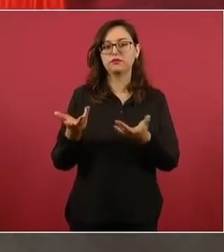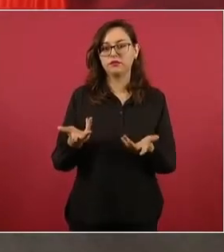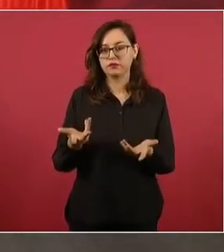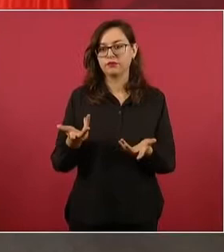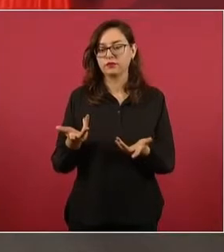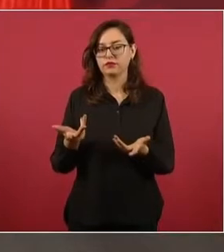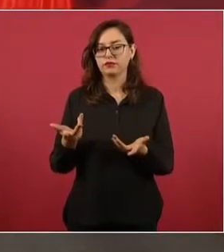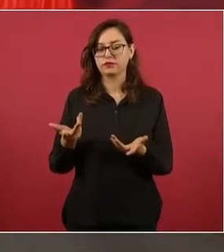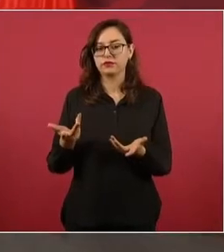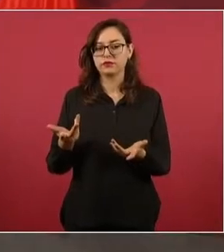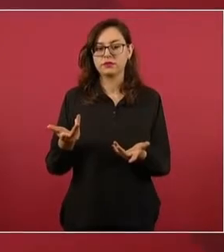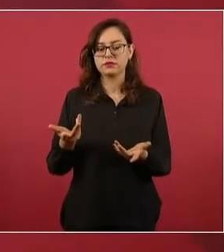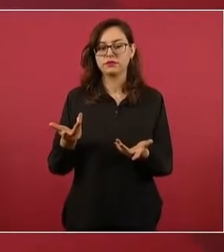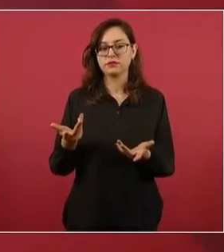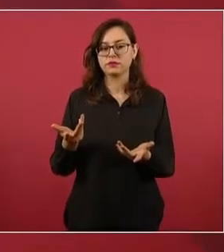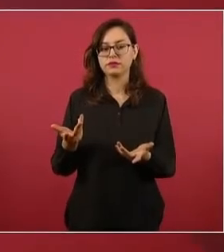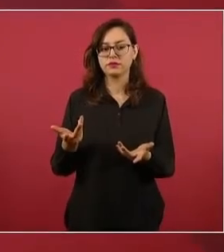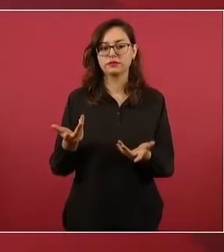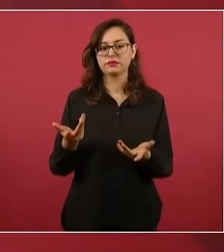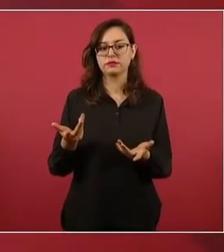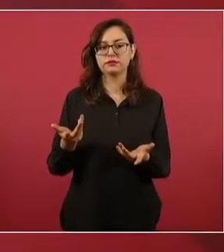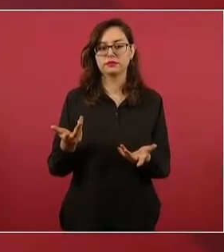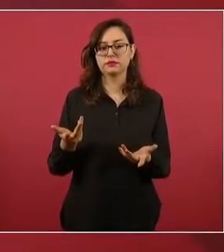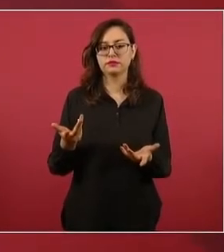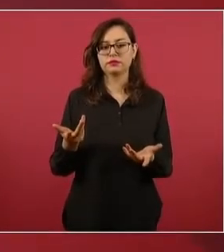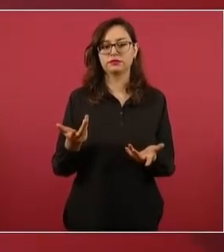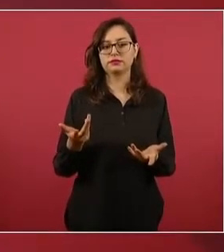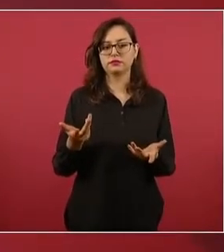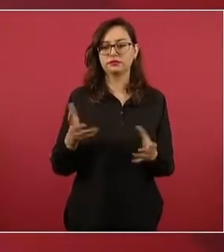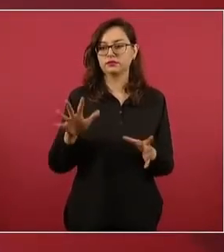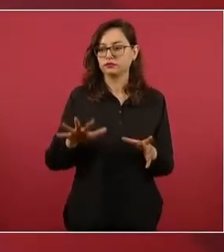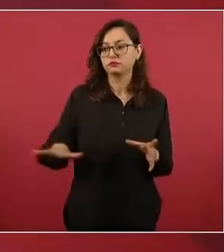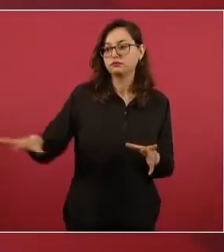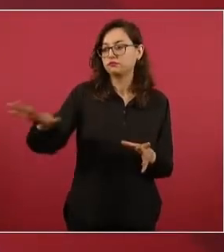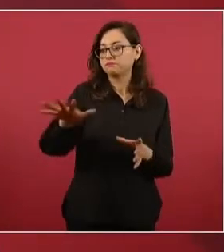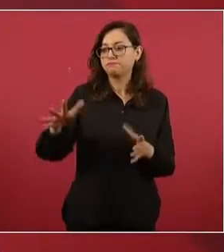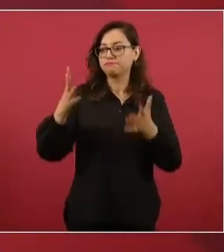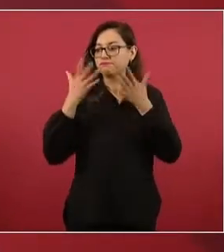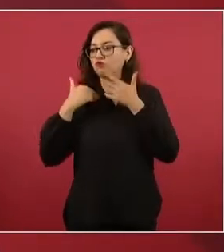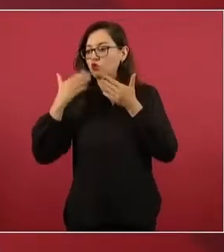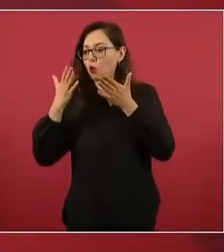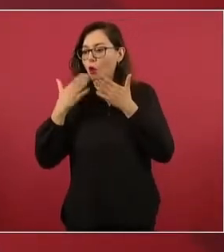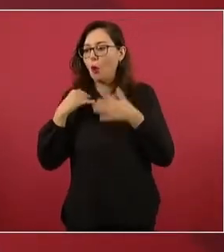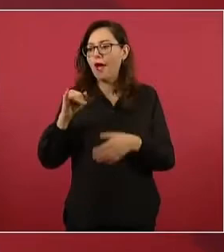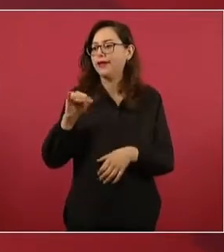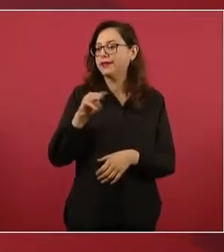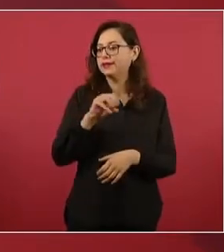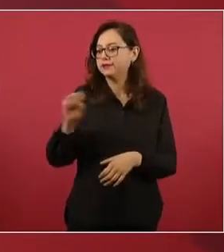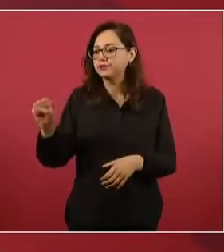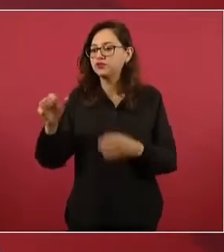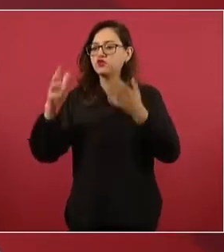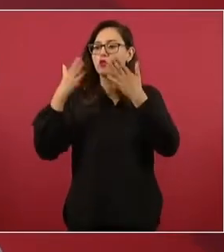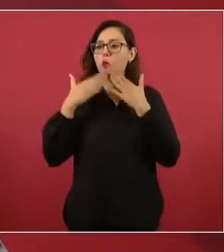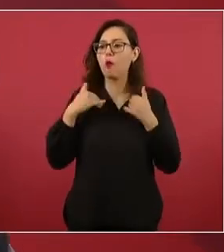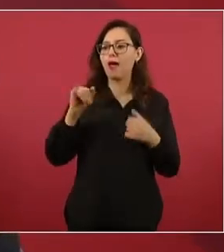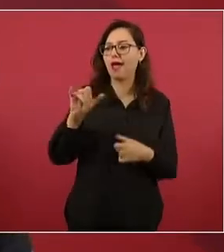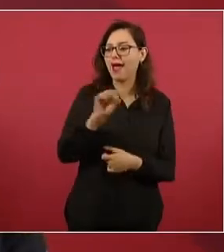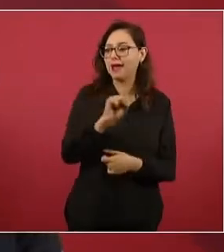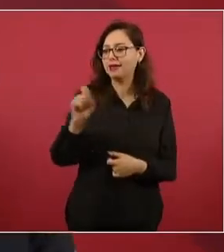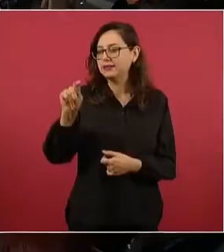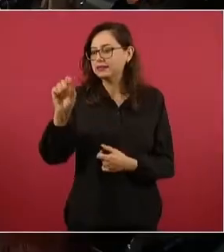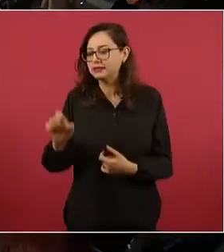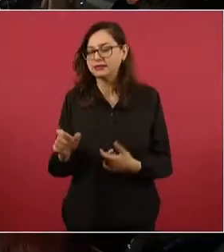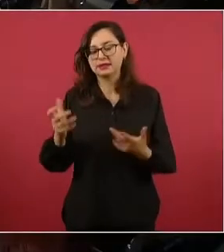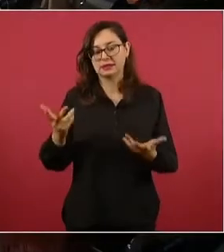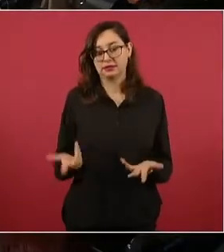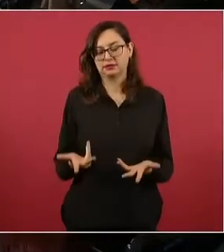para atender primero a los que no tienen seguridad social, que es más de la